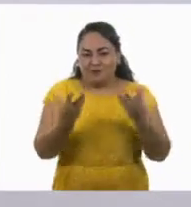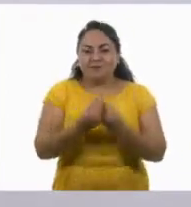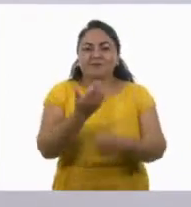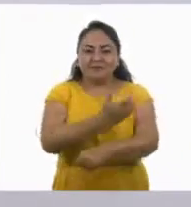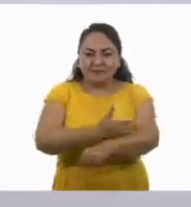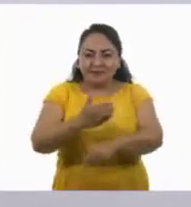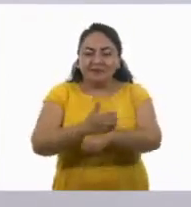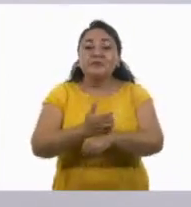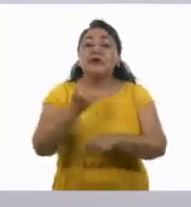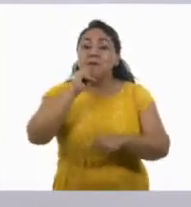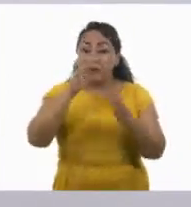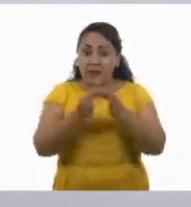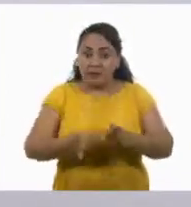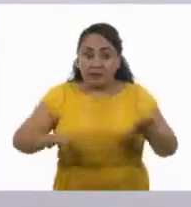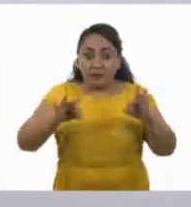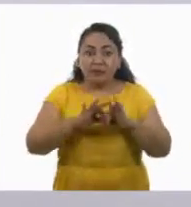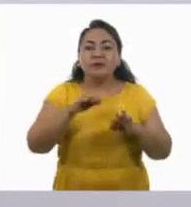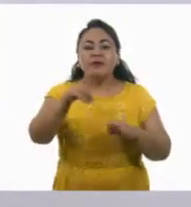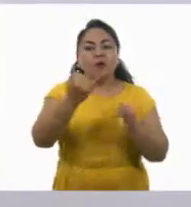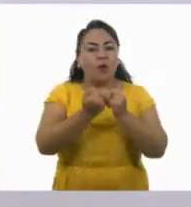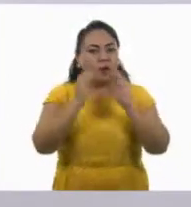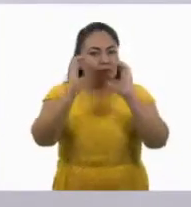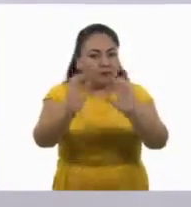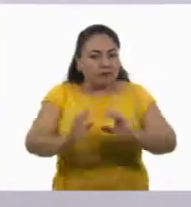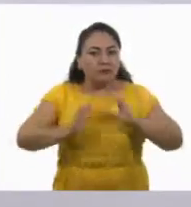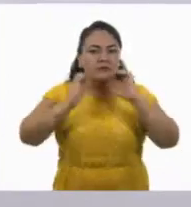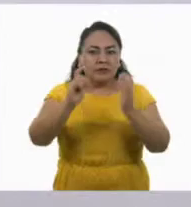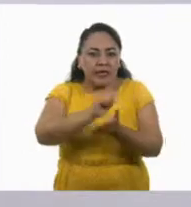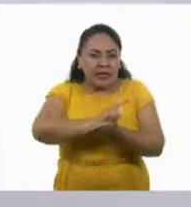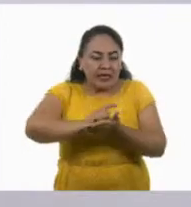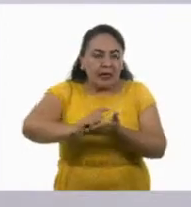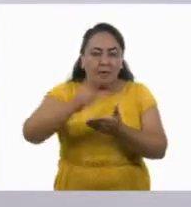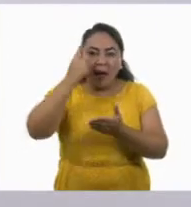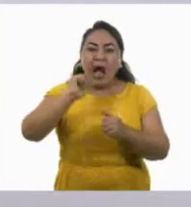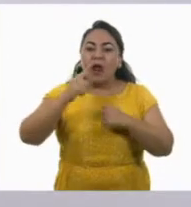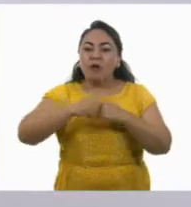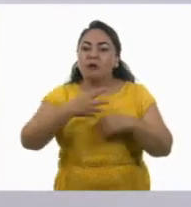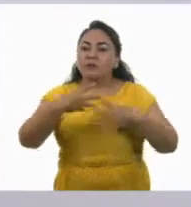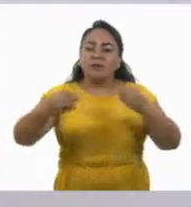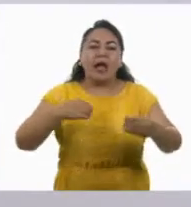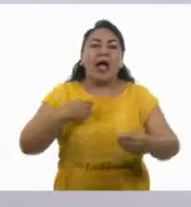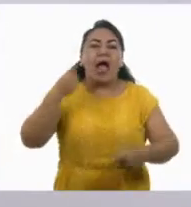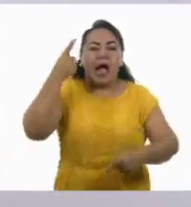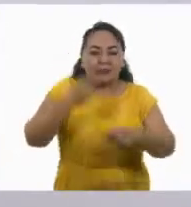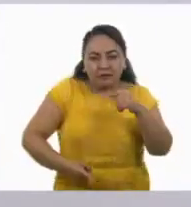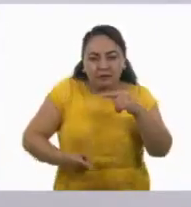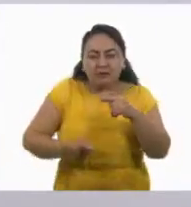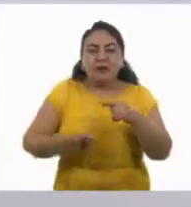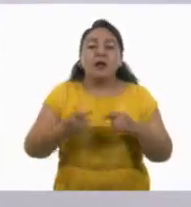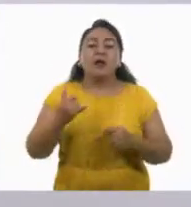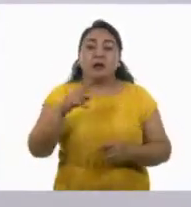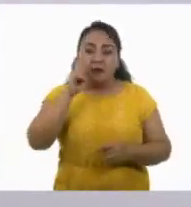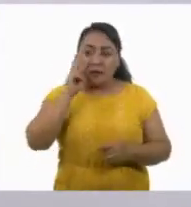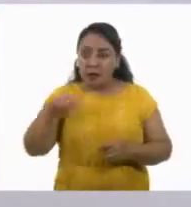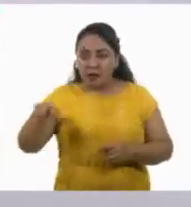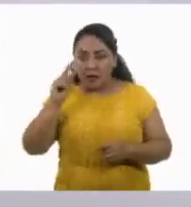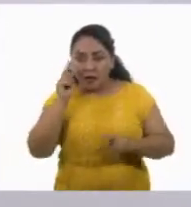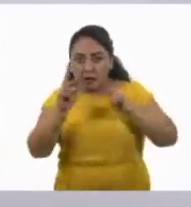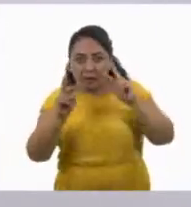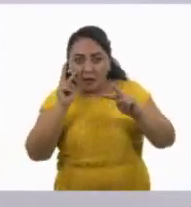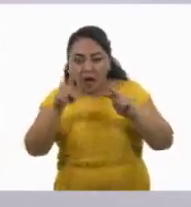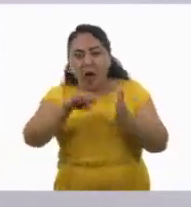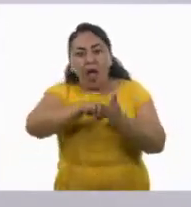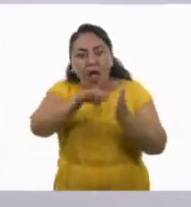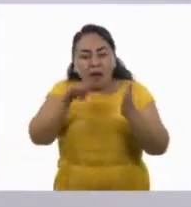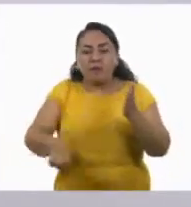que ustedes también continúen con las medidas de higiene para evitar contagios. Y así, con su ejemplo, mostrar a